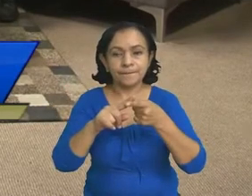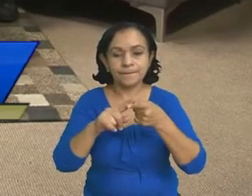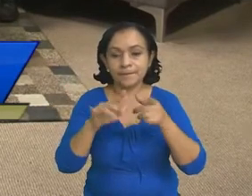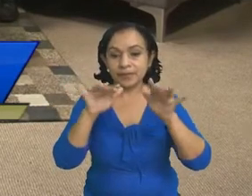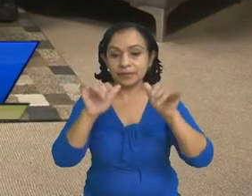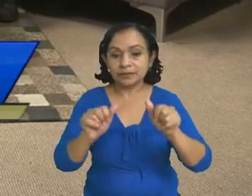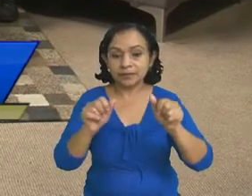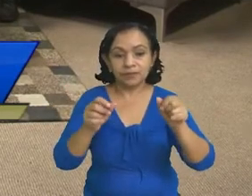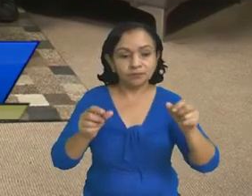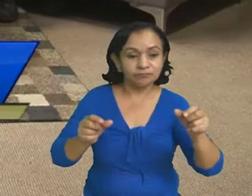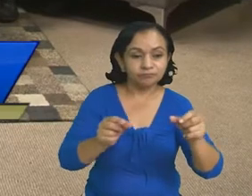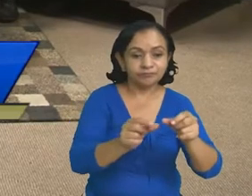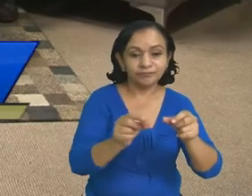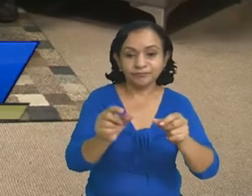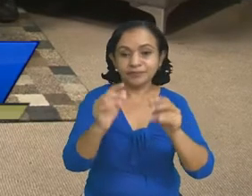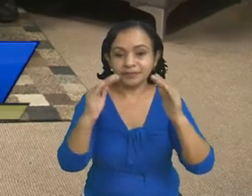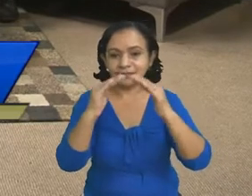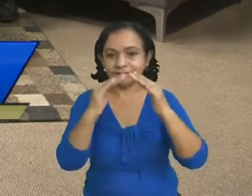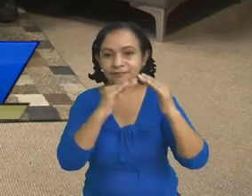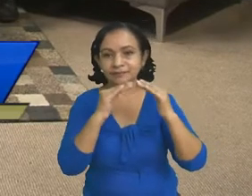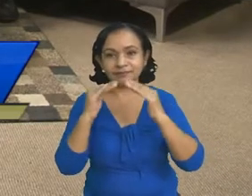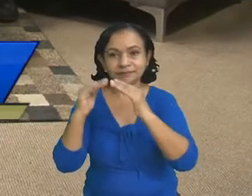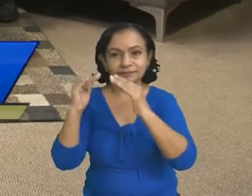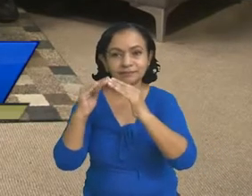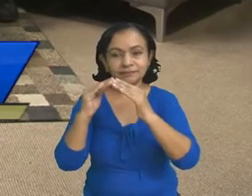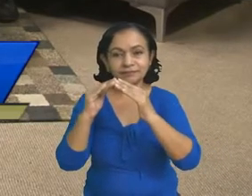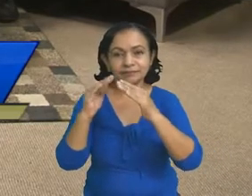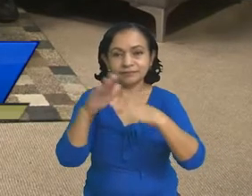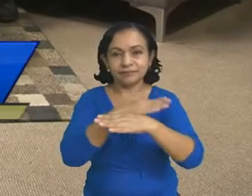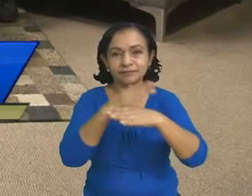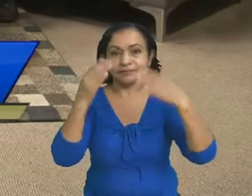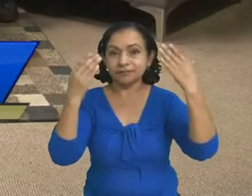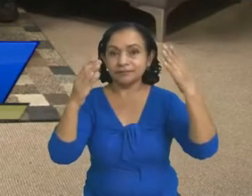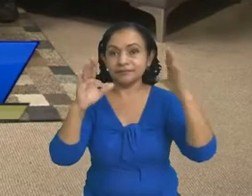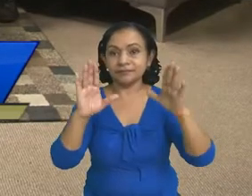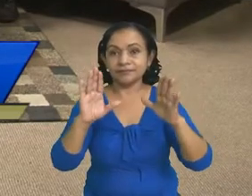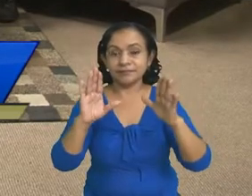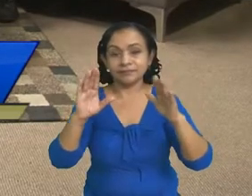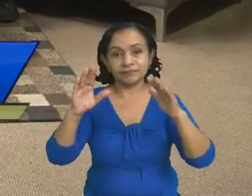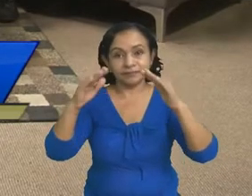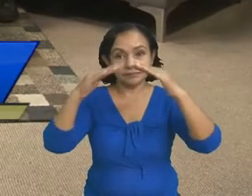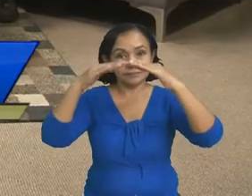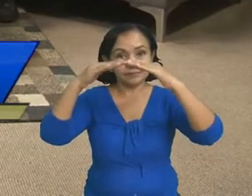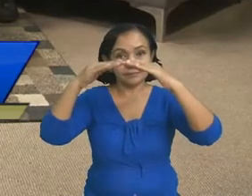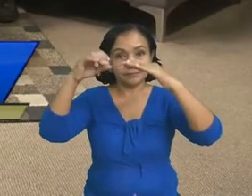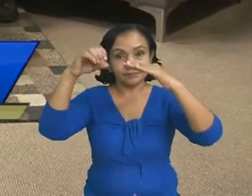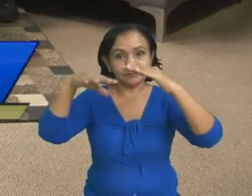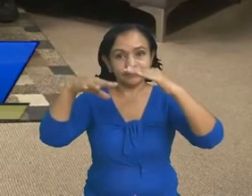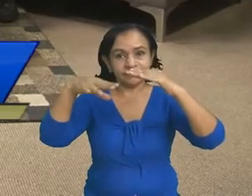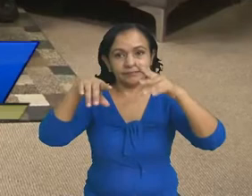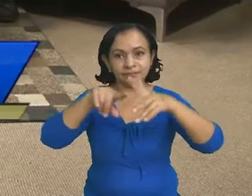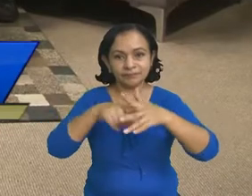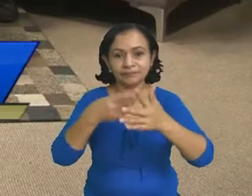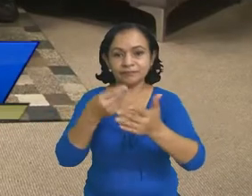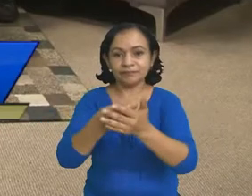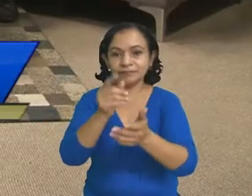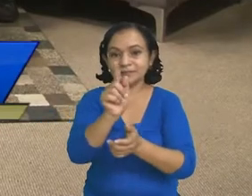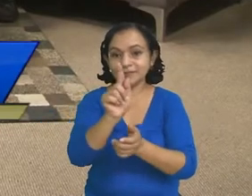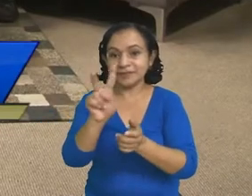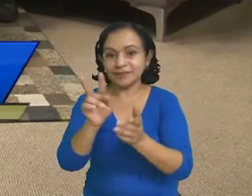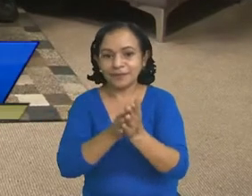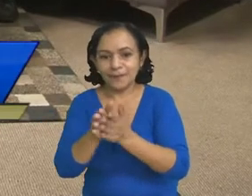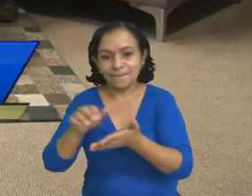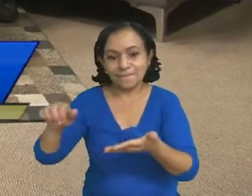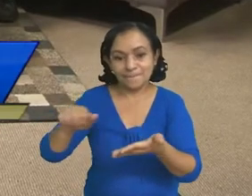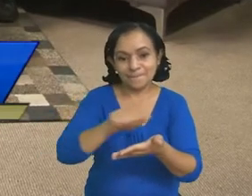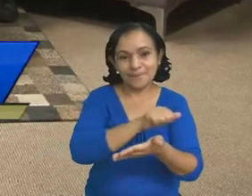para conectar sus equipos, que en cuanto llega la energía eléctrica, pues la gente comienza a comprar su televisor, su